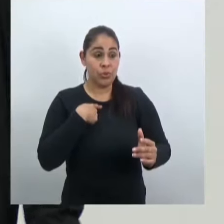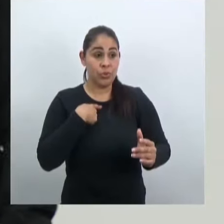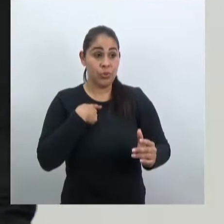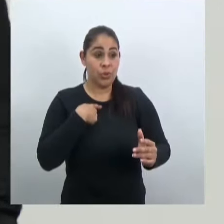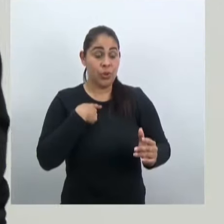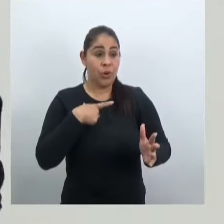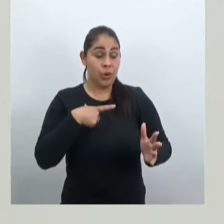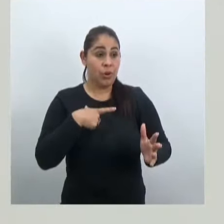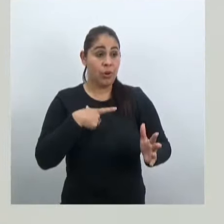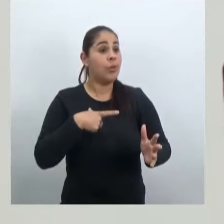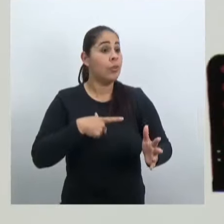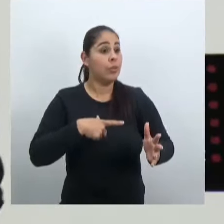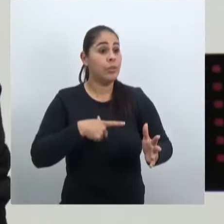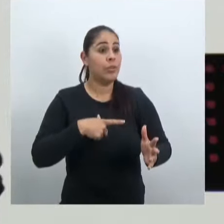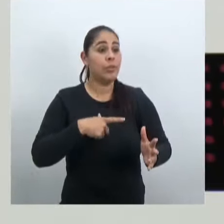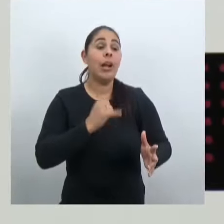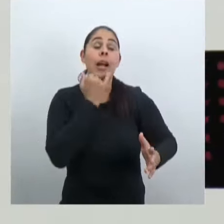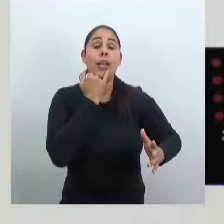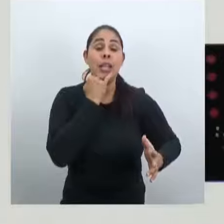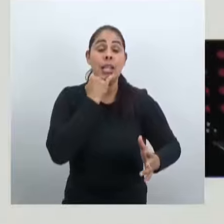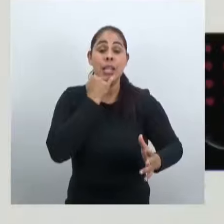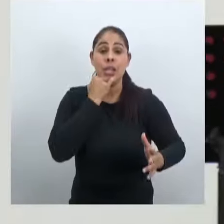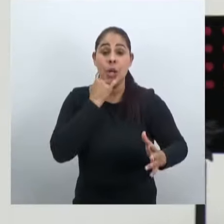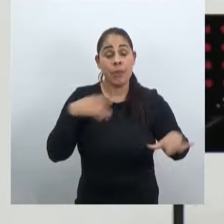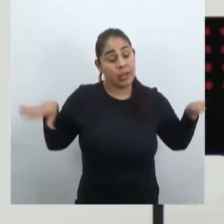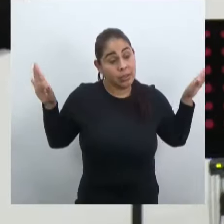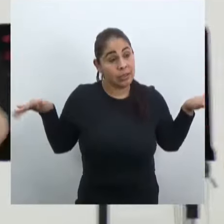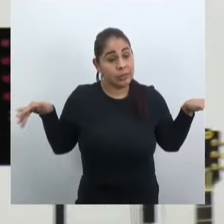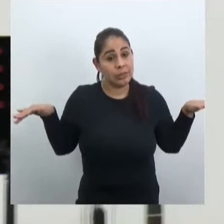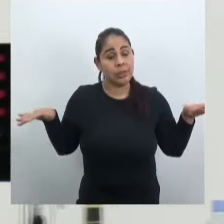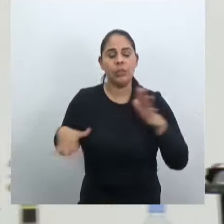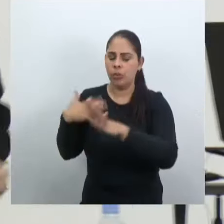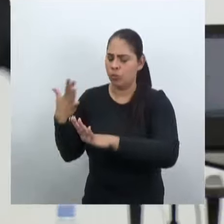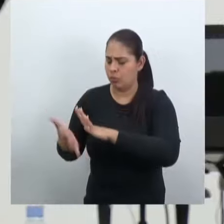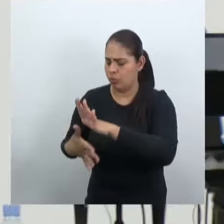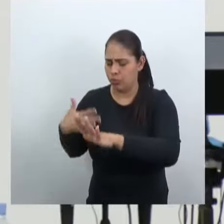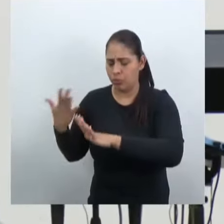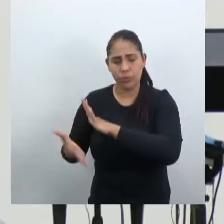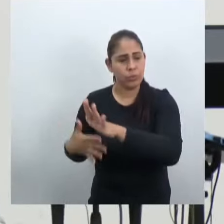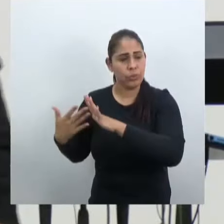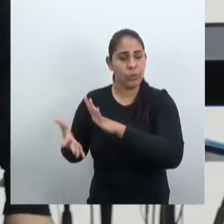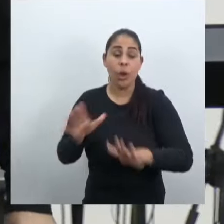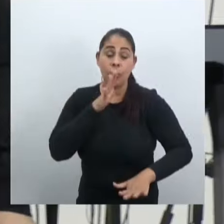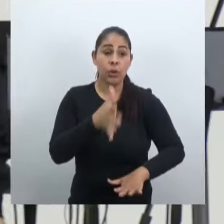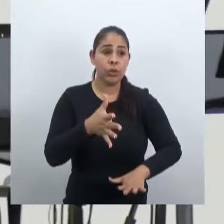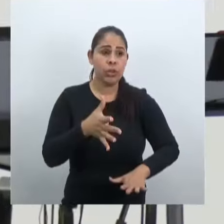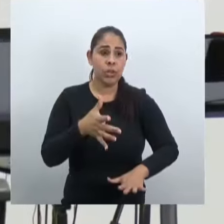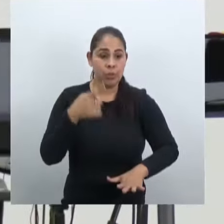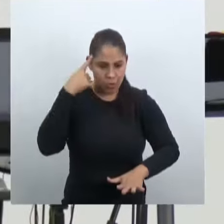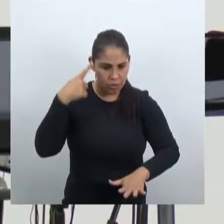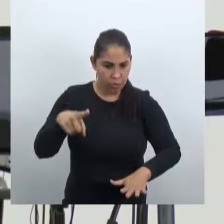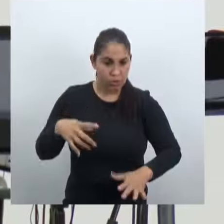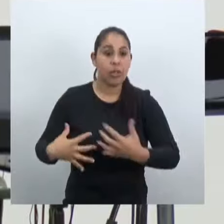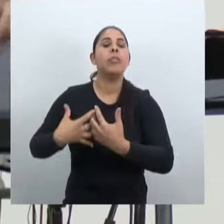Naramborra madidele destondolododo. Hablo nuevas lenguas, canto nuevas lenguas. ¿Por qué? Porque sé que funciona. Tú